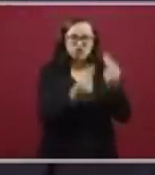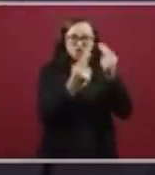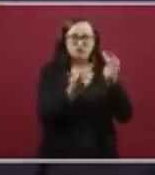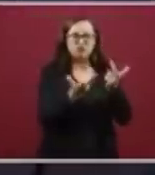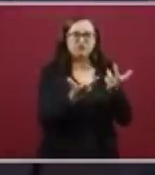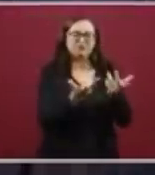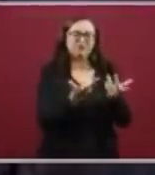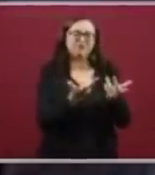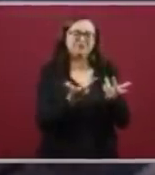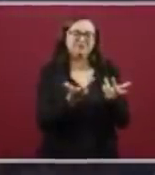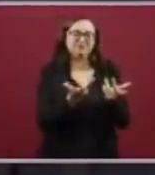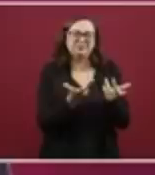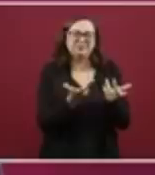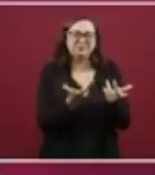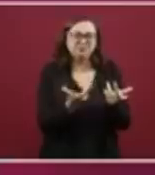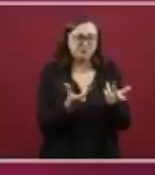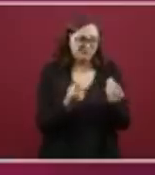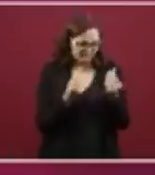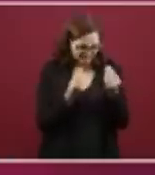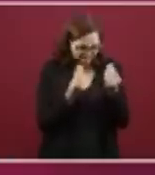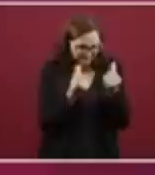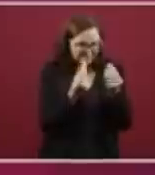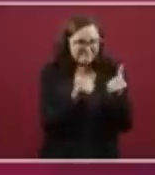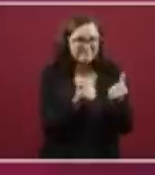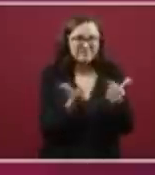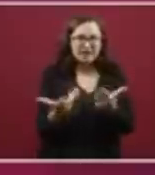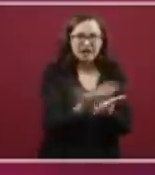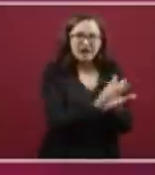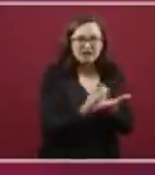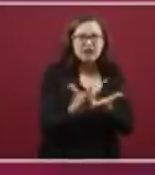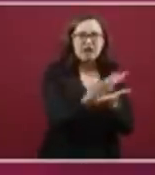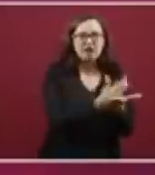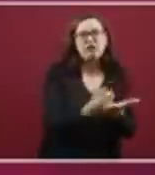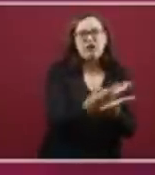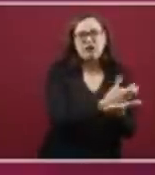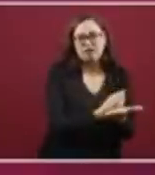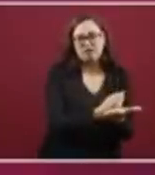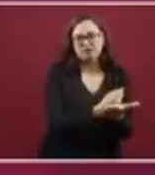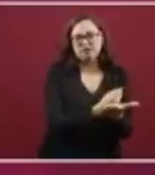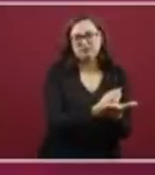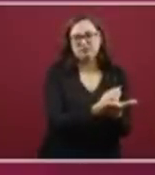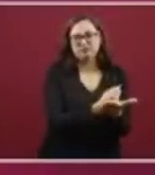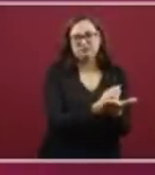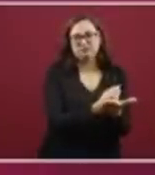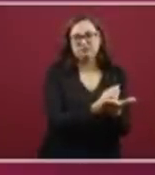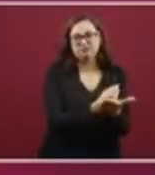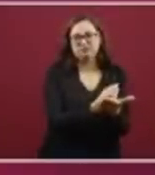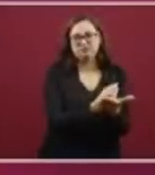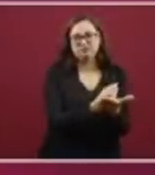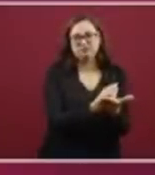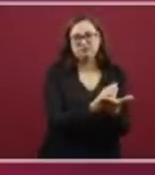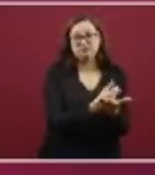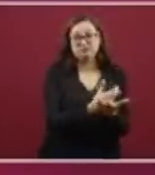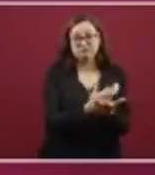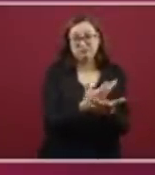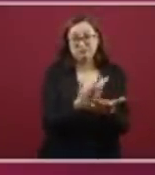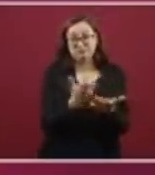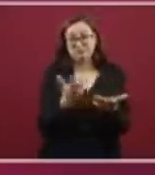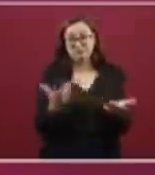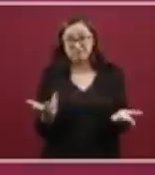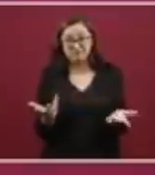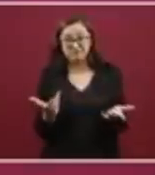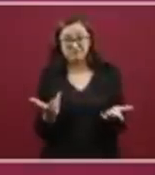la rentabilidad. cuando se tiene un